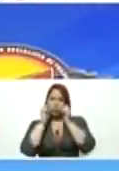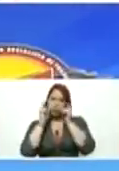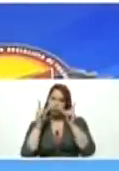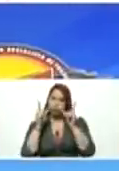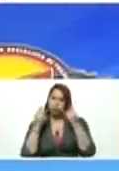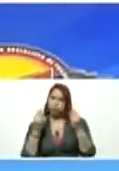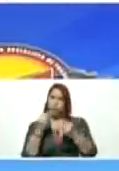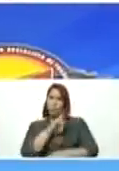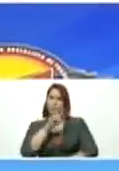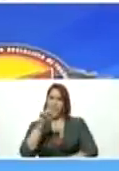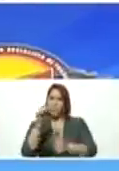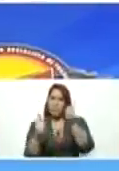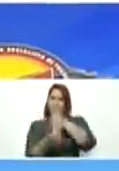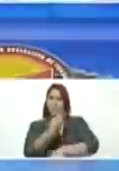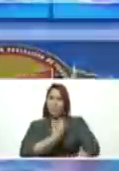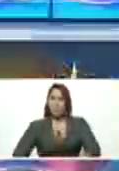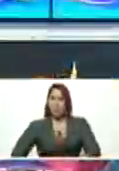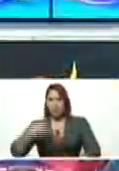vicepresidente